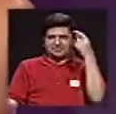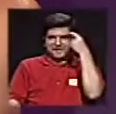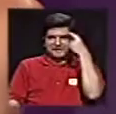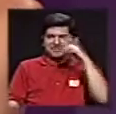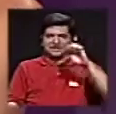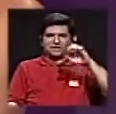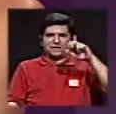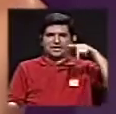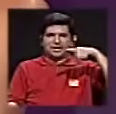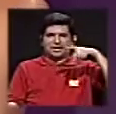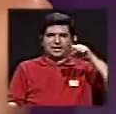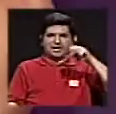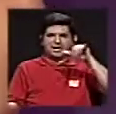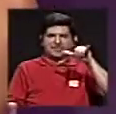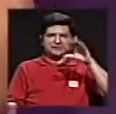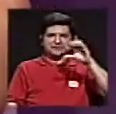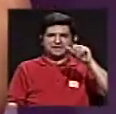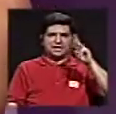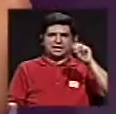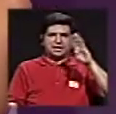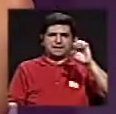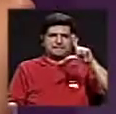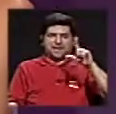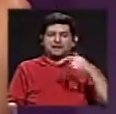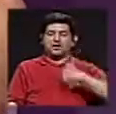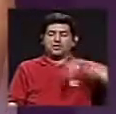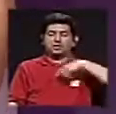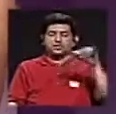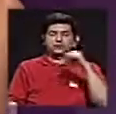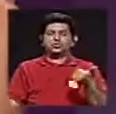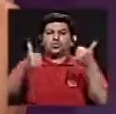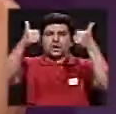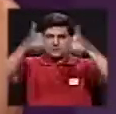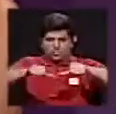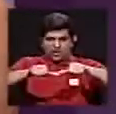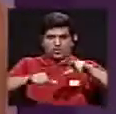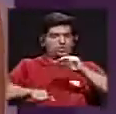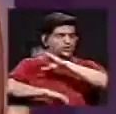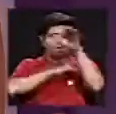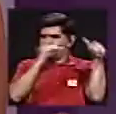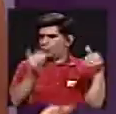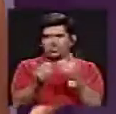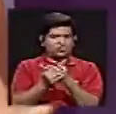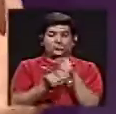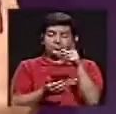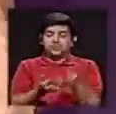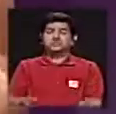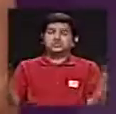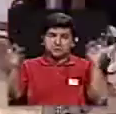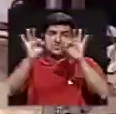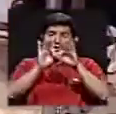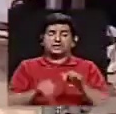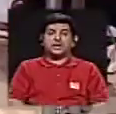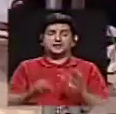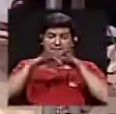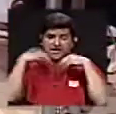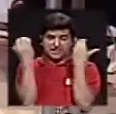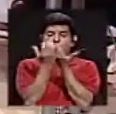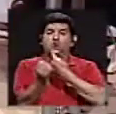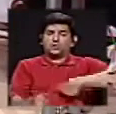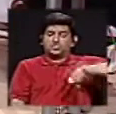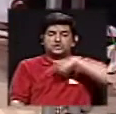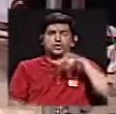entonces nosotros verdad también por consenso no es que todos porque eso es lo importante de la comisión nuestra